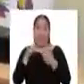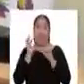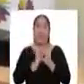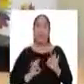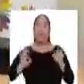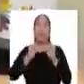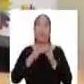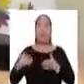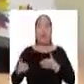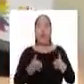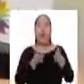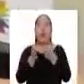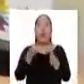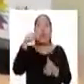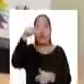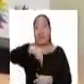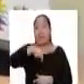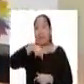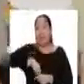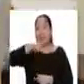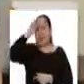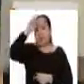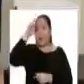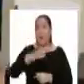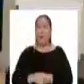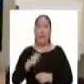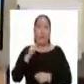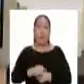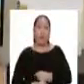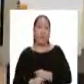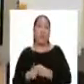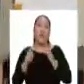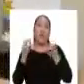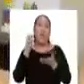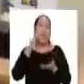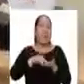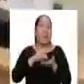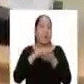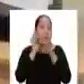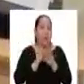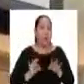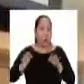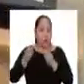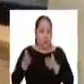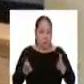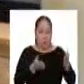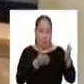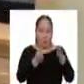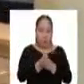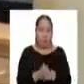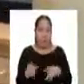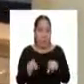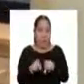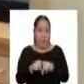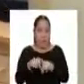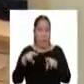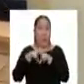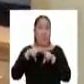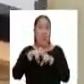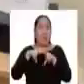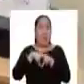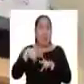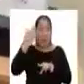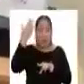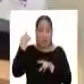las carreteras se han ido convirtiendo con el tiempo en la principal vía de transporte, los ferrocarriles han tenido mucha importancia en el siglo